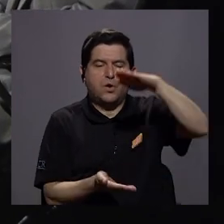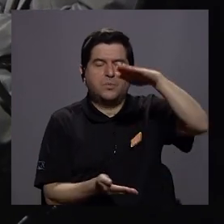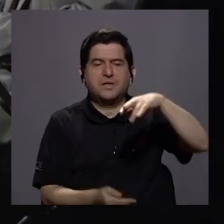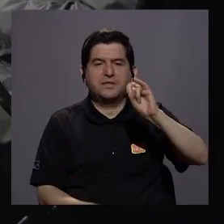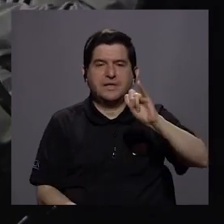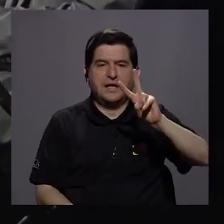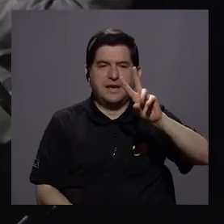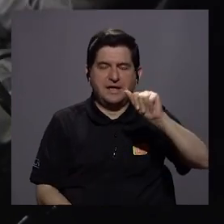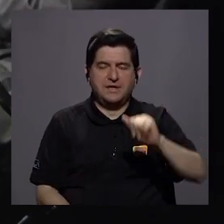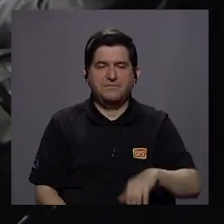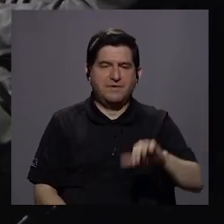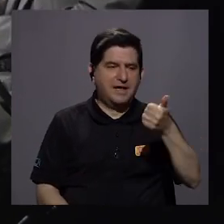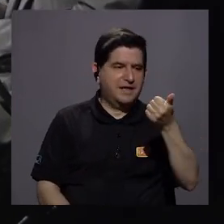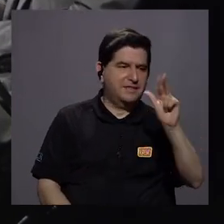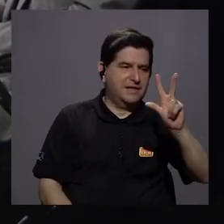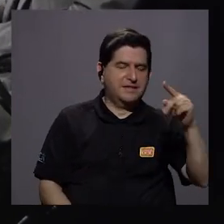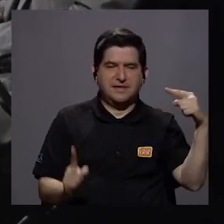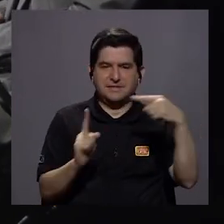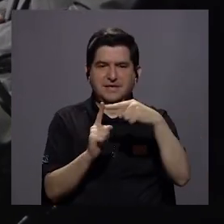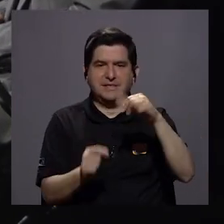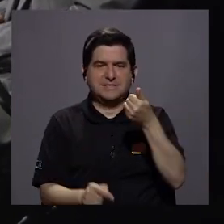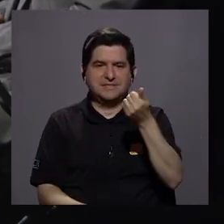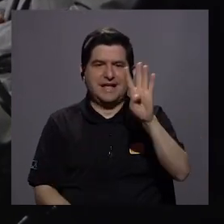IVA del 13 al 14%.